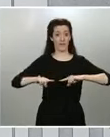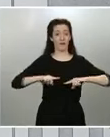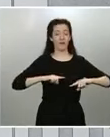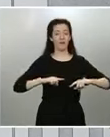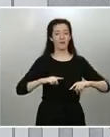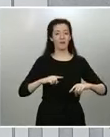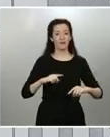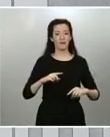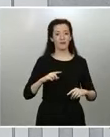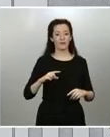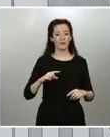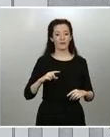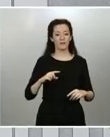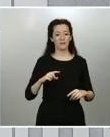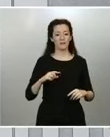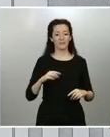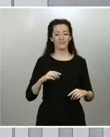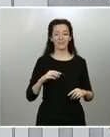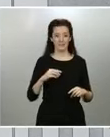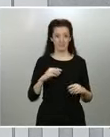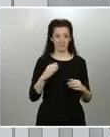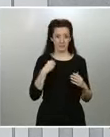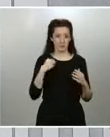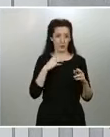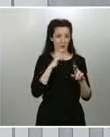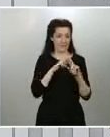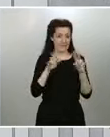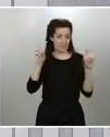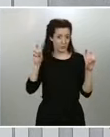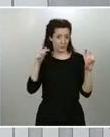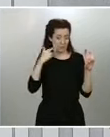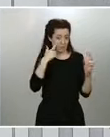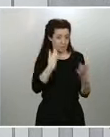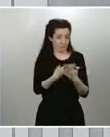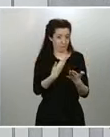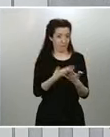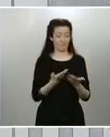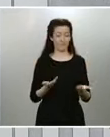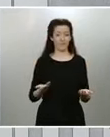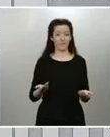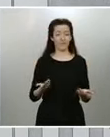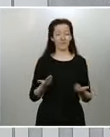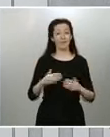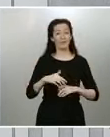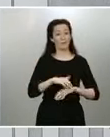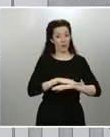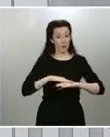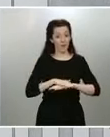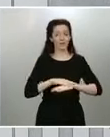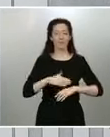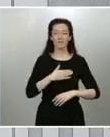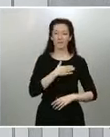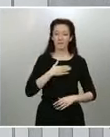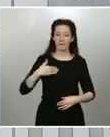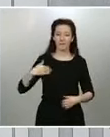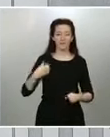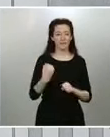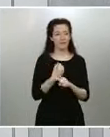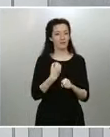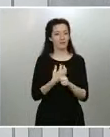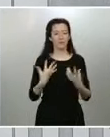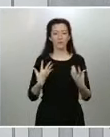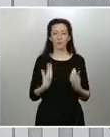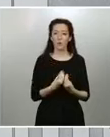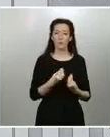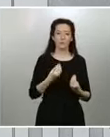no es un título retórico la voluntad que el gobierno ha tenido tiene y seguirá teniendo de trabajar conjuntamente con todos los niveles administrativos con todas las